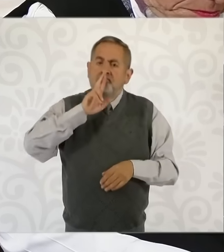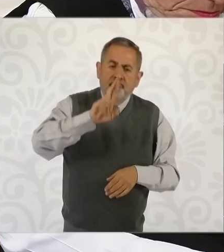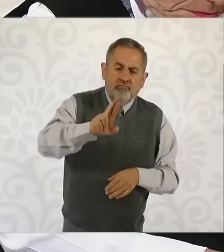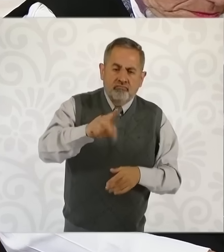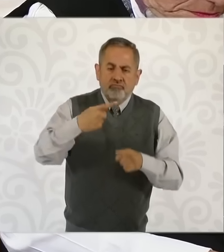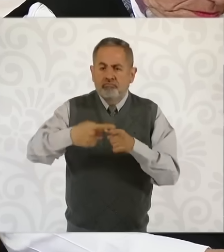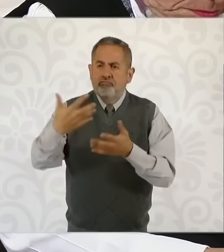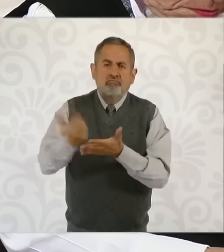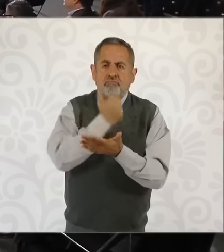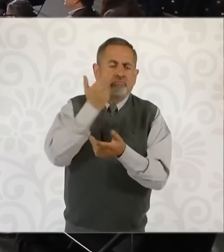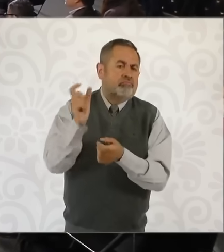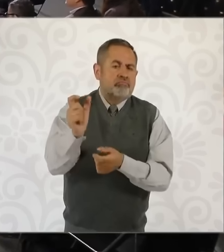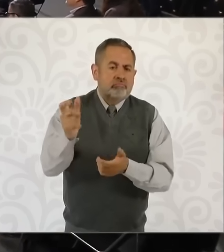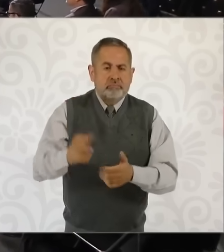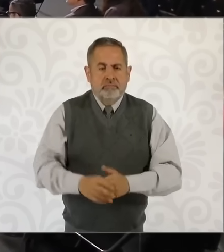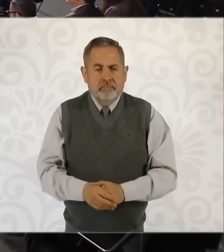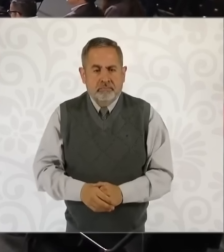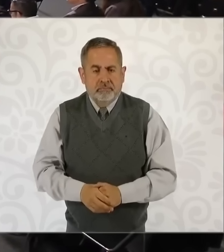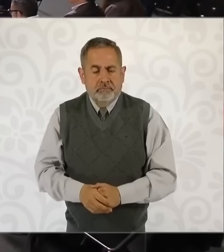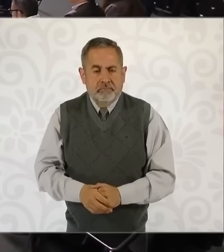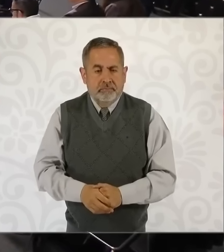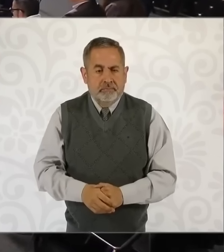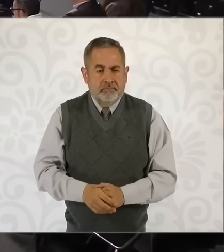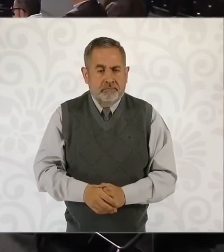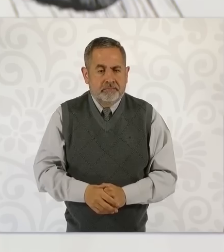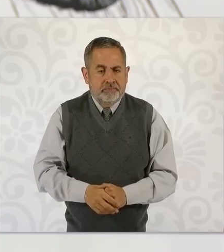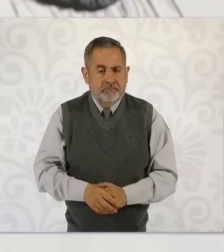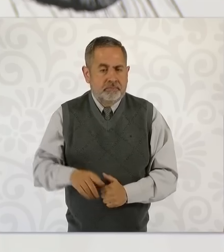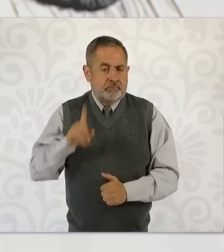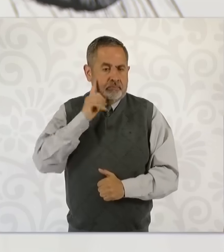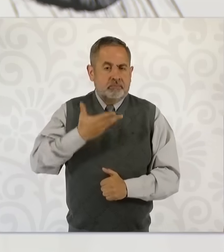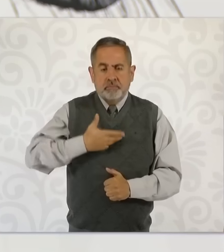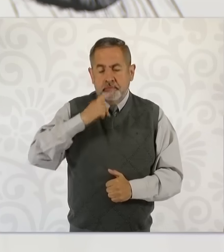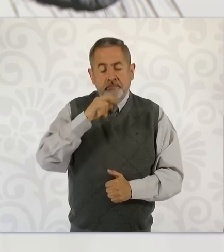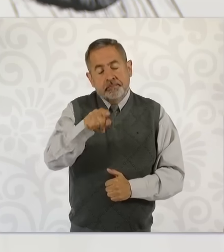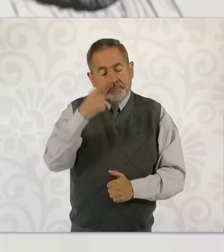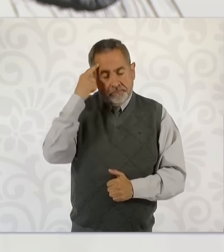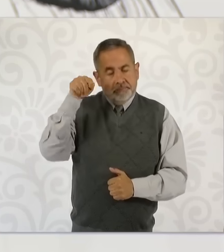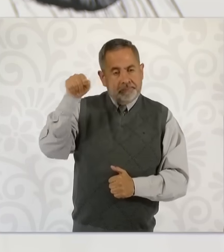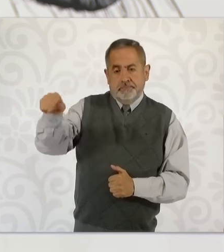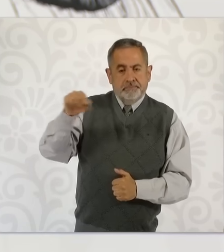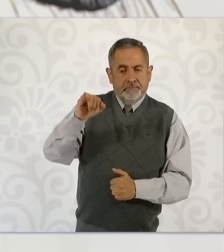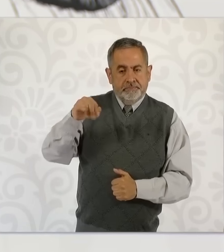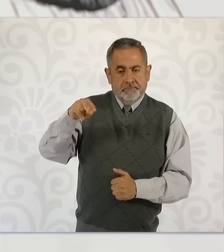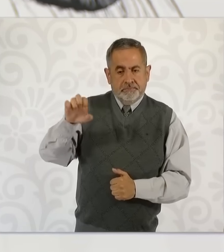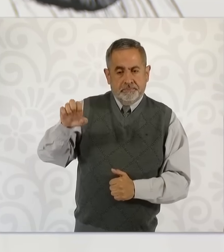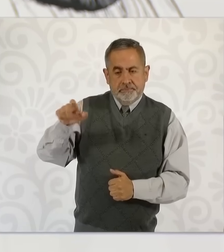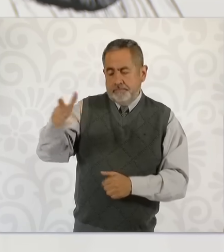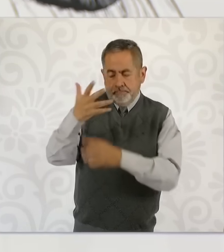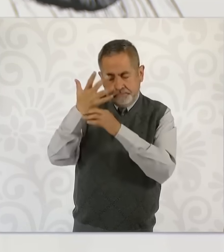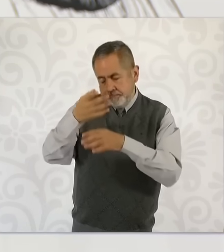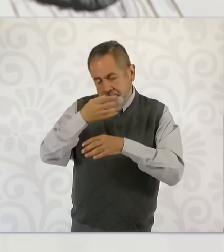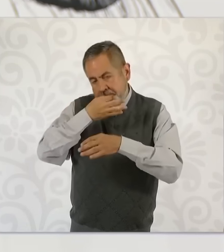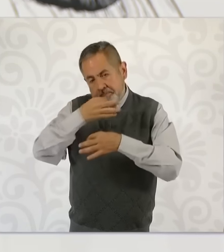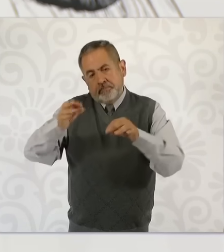esa elección. Pues eso lo tiene que contestar el INE. Hasta ahora lo que han informado,